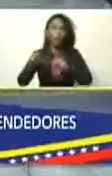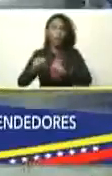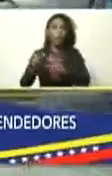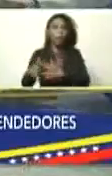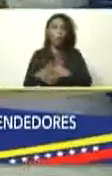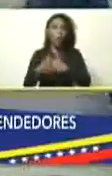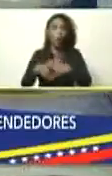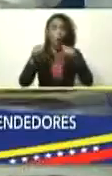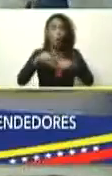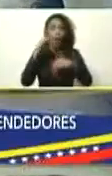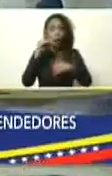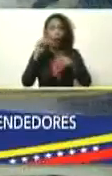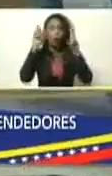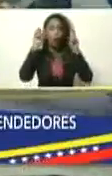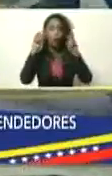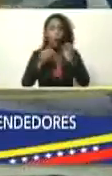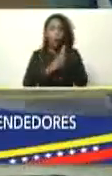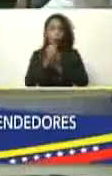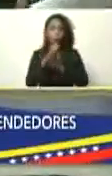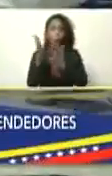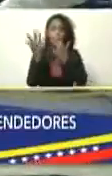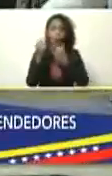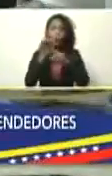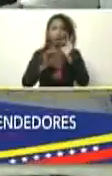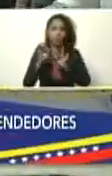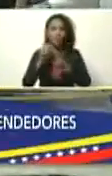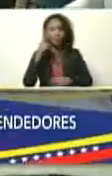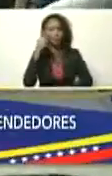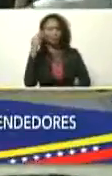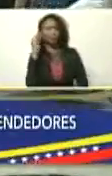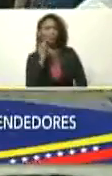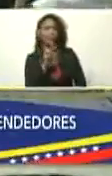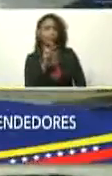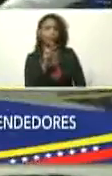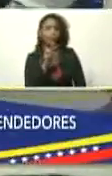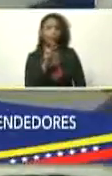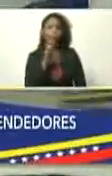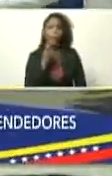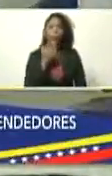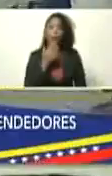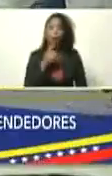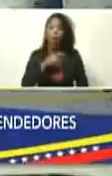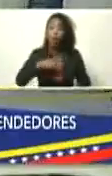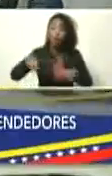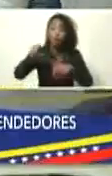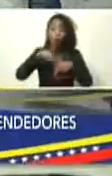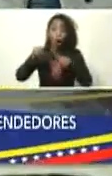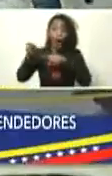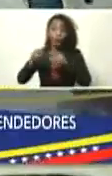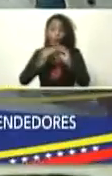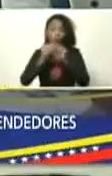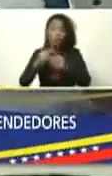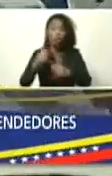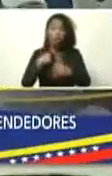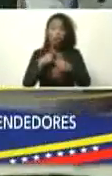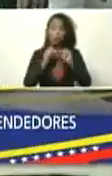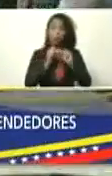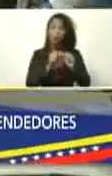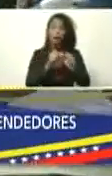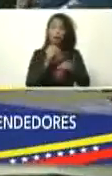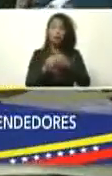los nuevos emprendedores y nos comentan, mire, José Vicente, si no fuera por todo esto, yo, bueno, seguiría